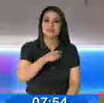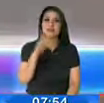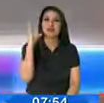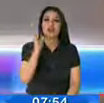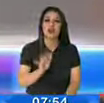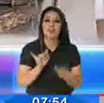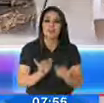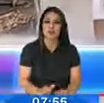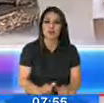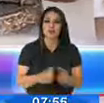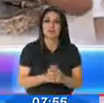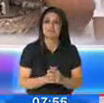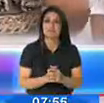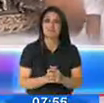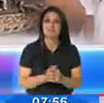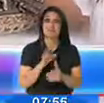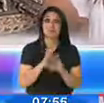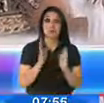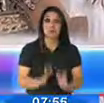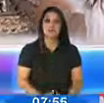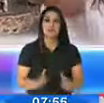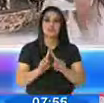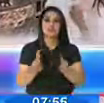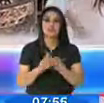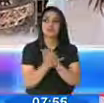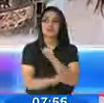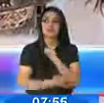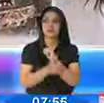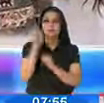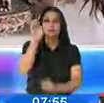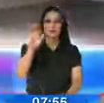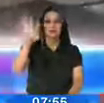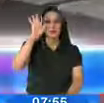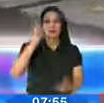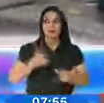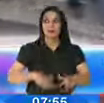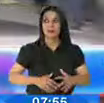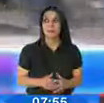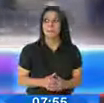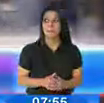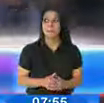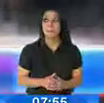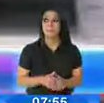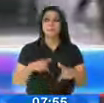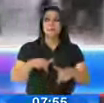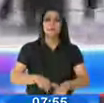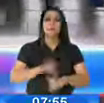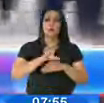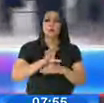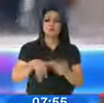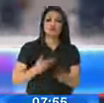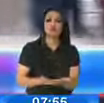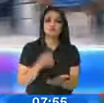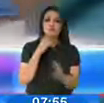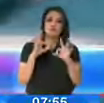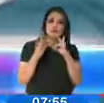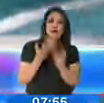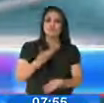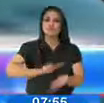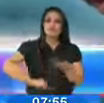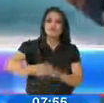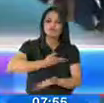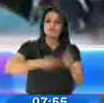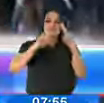Colombia, arribaron compatriotas de diversas partes de Europa. Llegaron al país para compartir con sus familiares